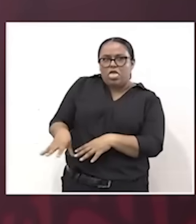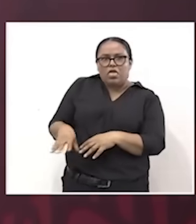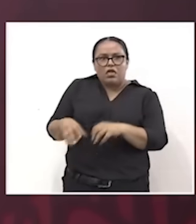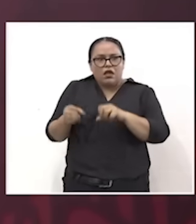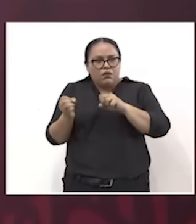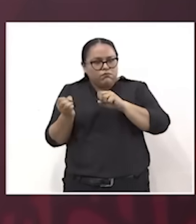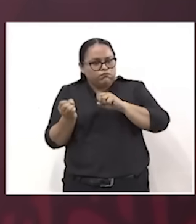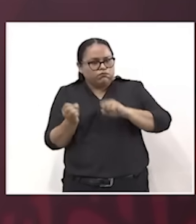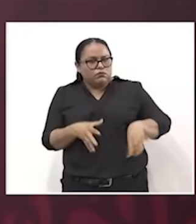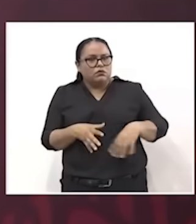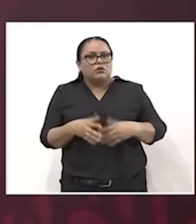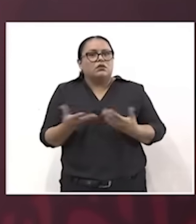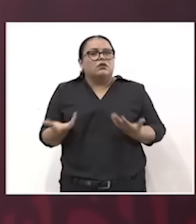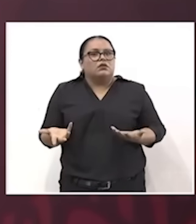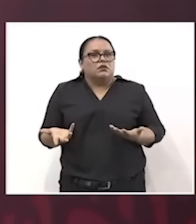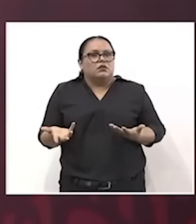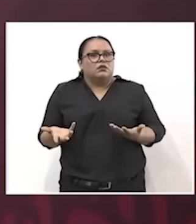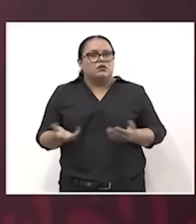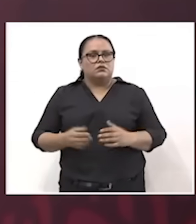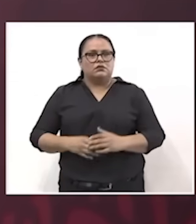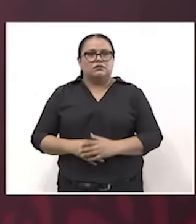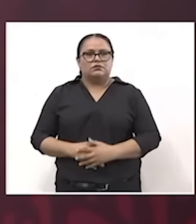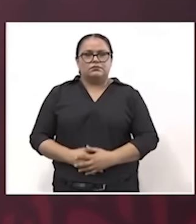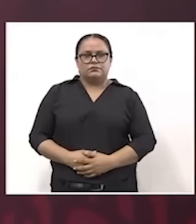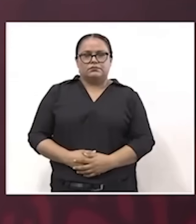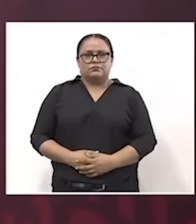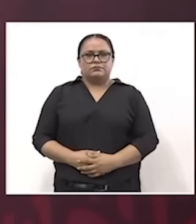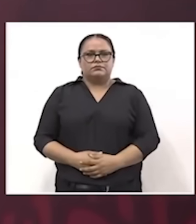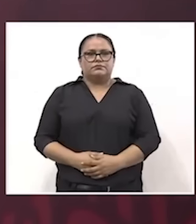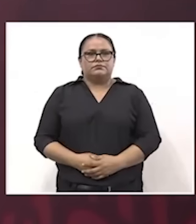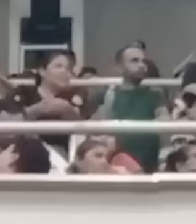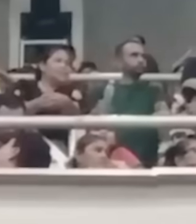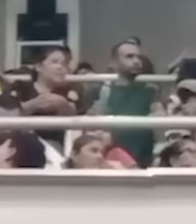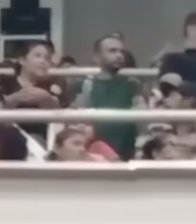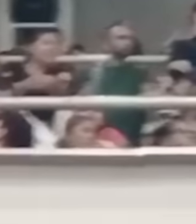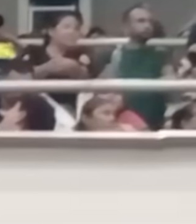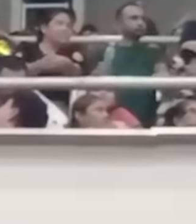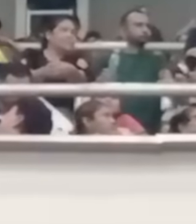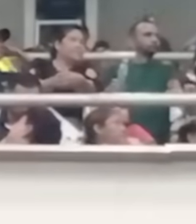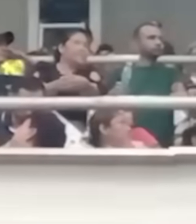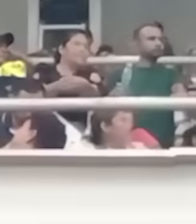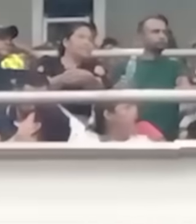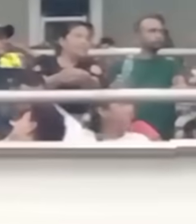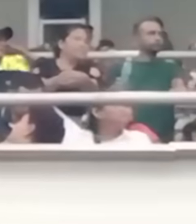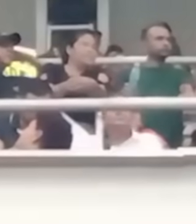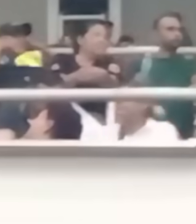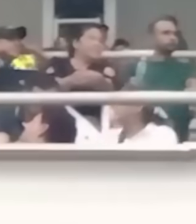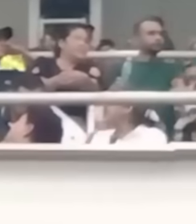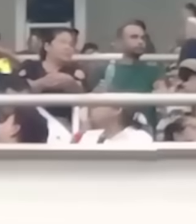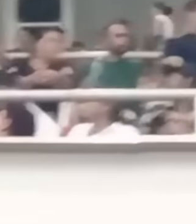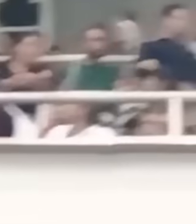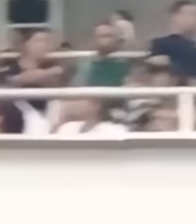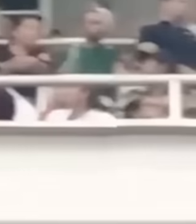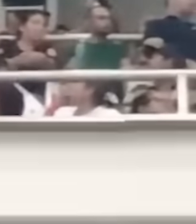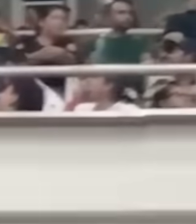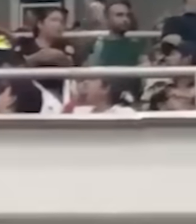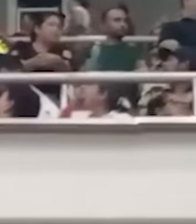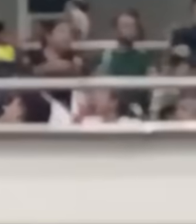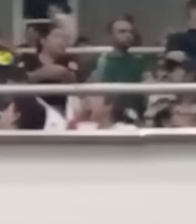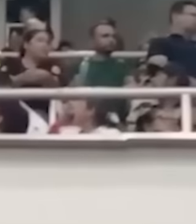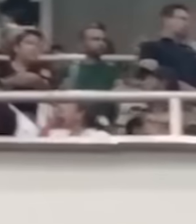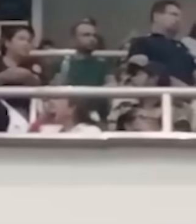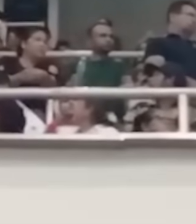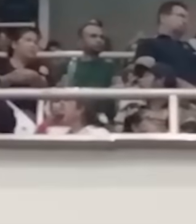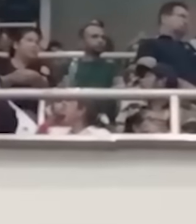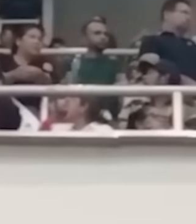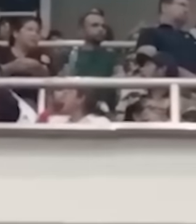Judicial levantaron pancartas desde una de las últimas gradas del auditorio con la leyenda «Lárgate a la ch-». Nombre que tiene